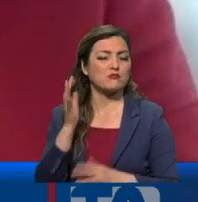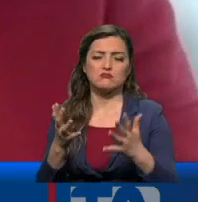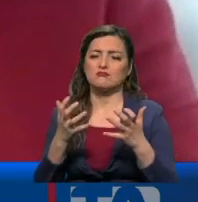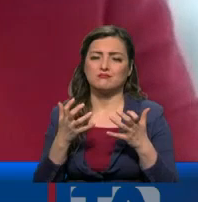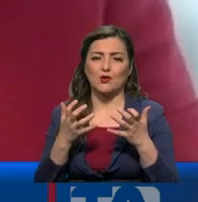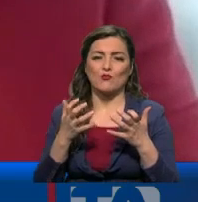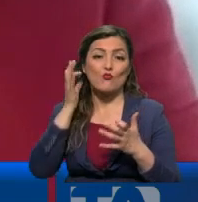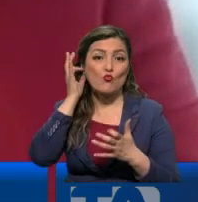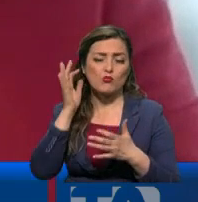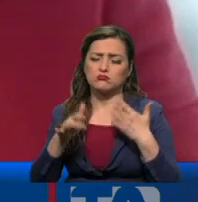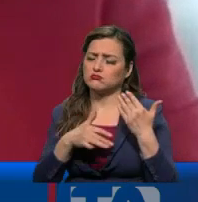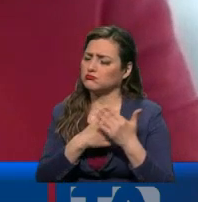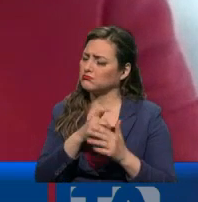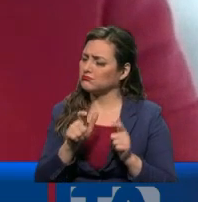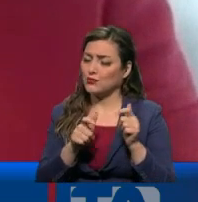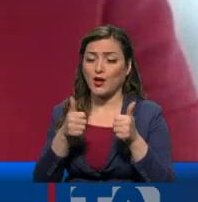quiere,